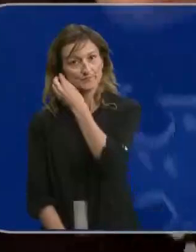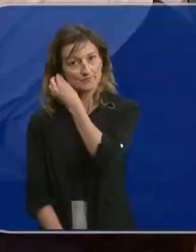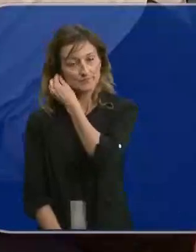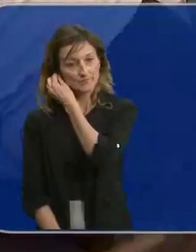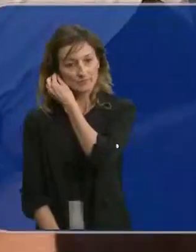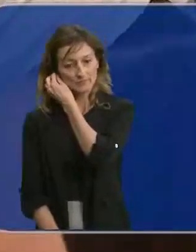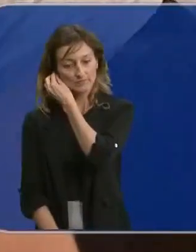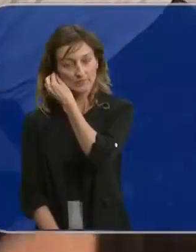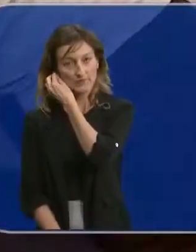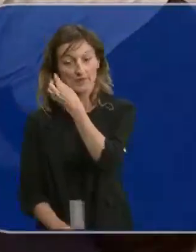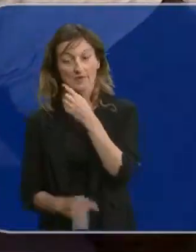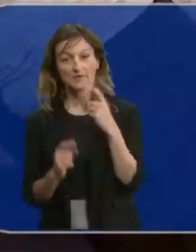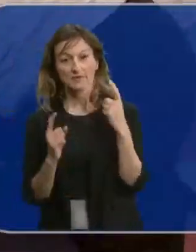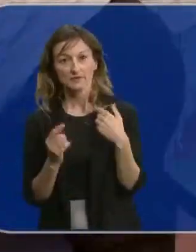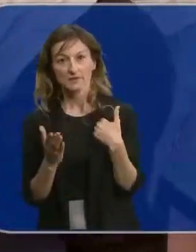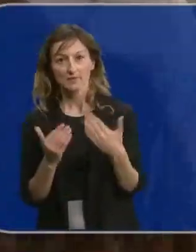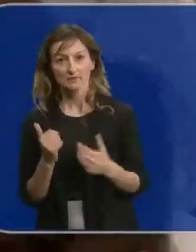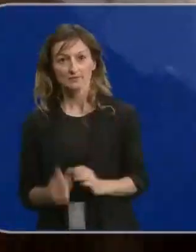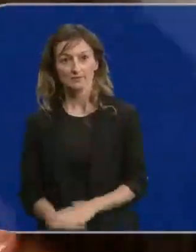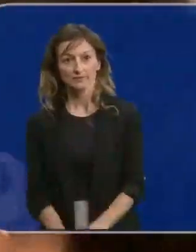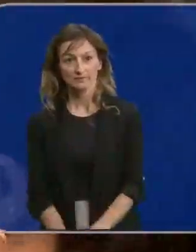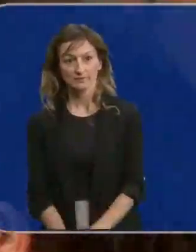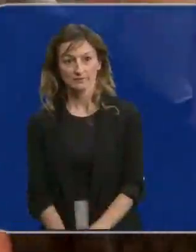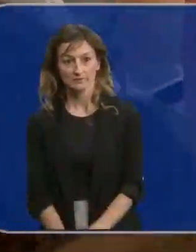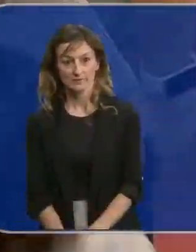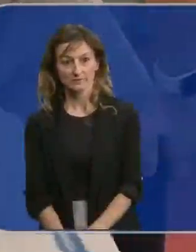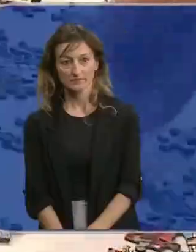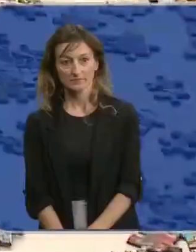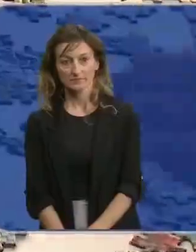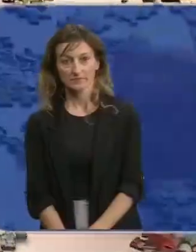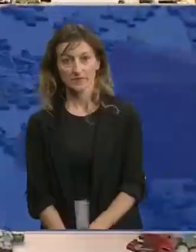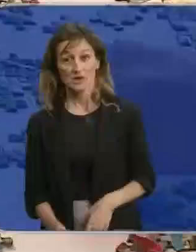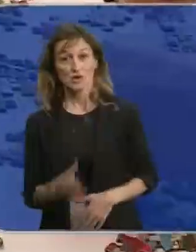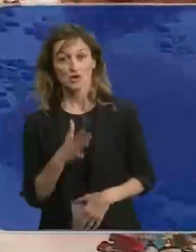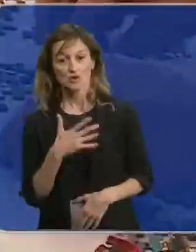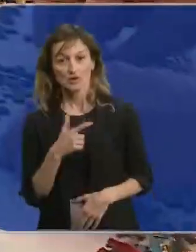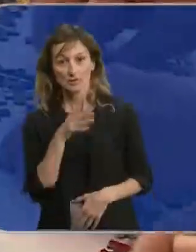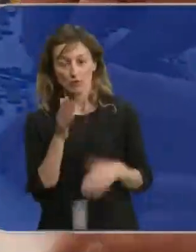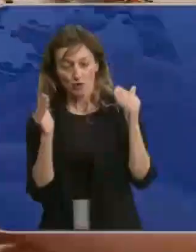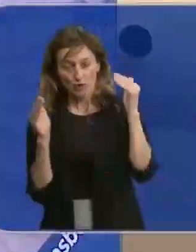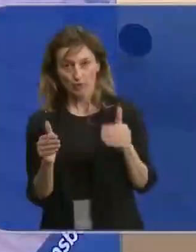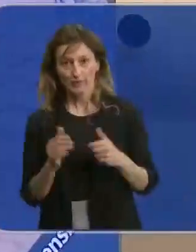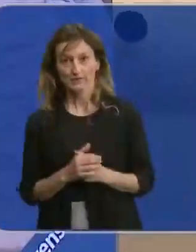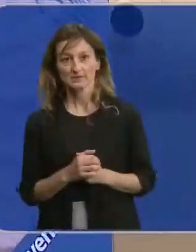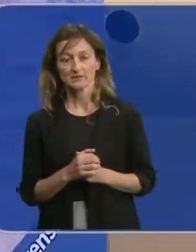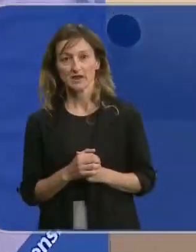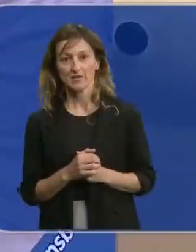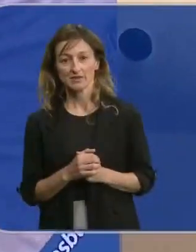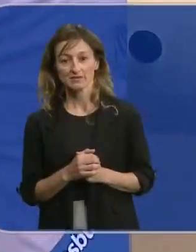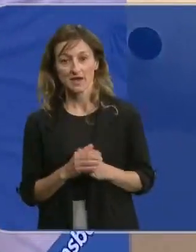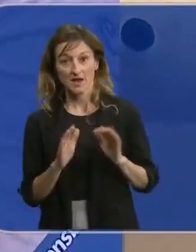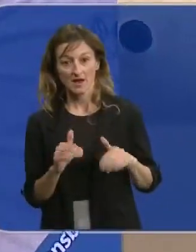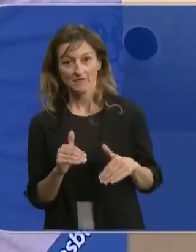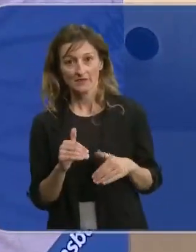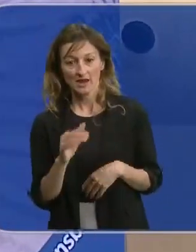Australia intentamos hablar con ellas no pero no quieren están concentradas tanto que